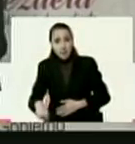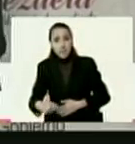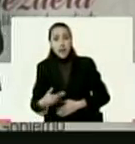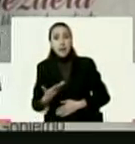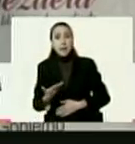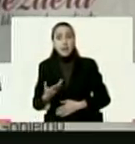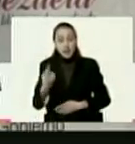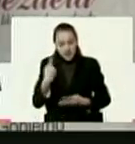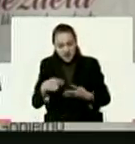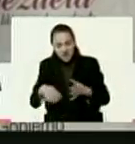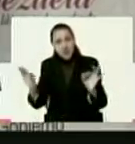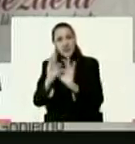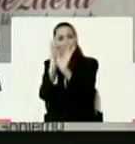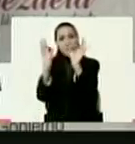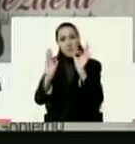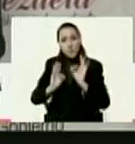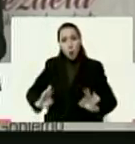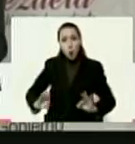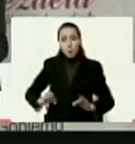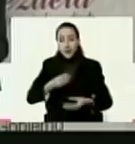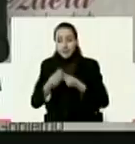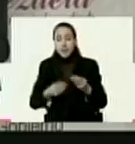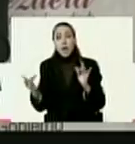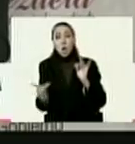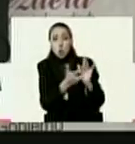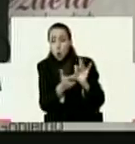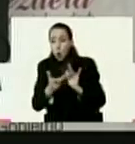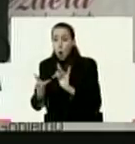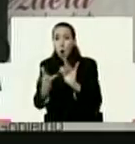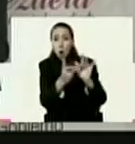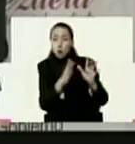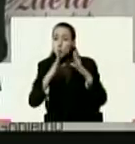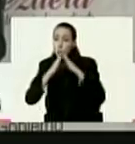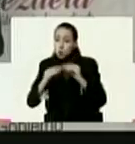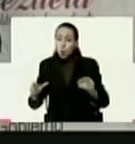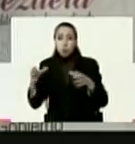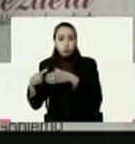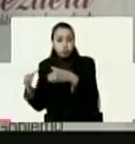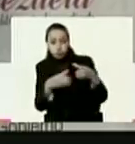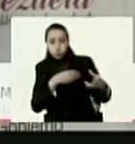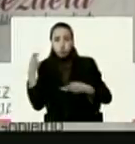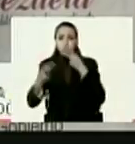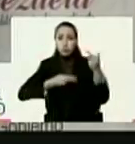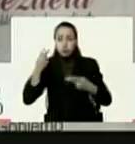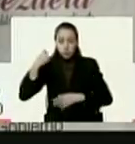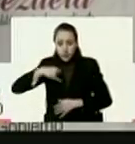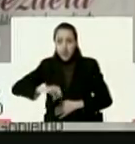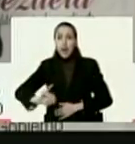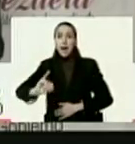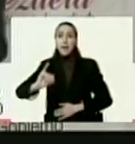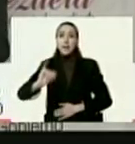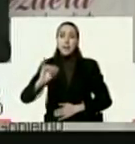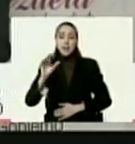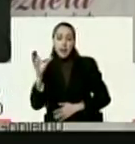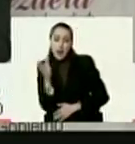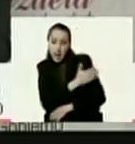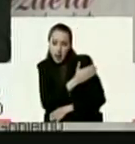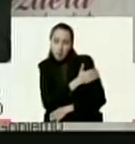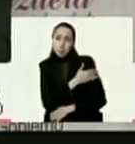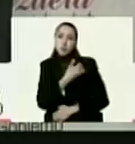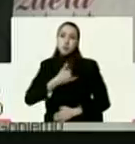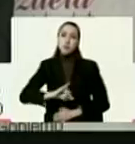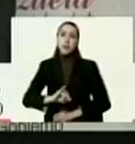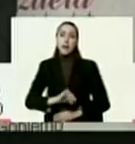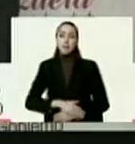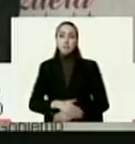sino de distintos mecanismos, hemos mantenido contacto con todos los partidos y todos los grupos políticos de la oposición venezolana. Lo